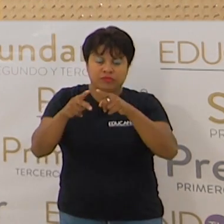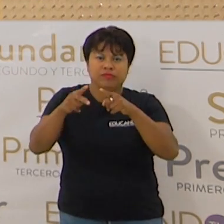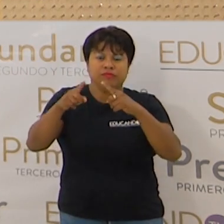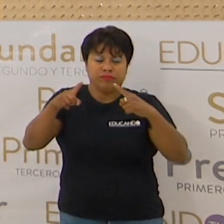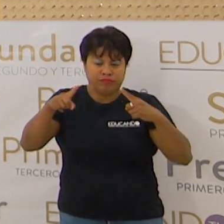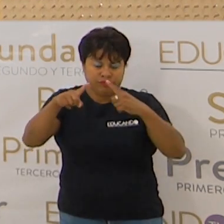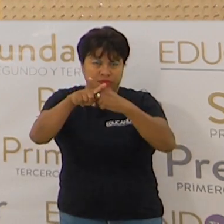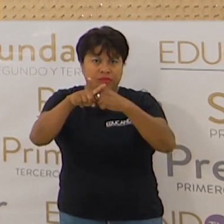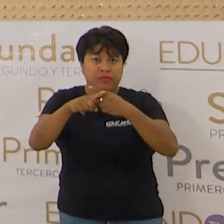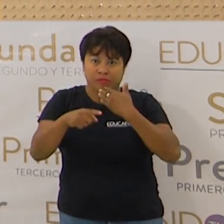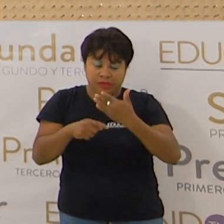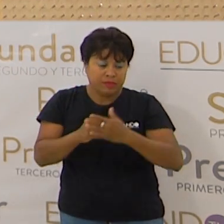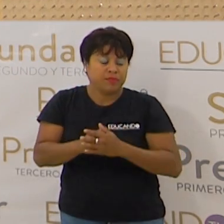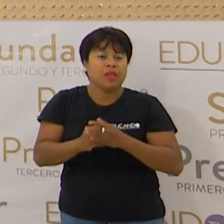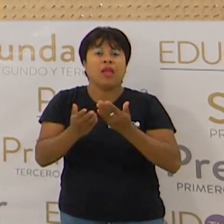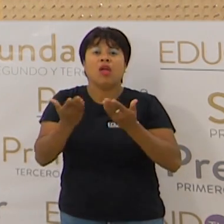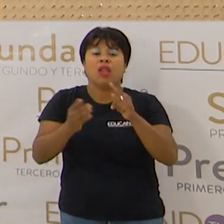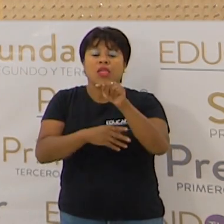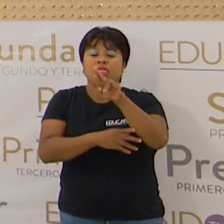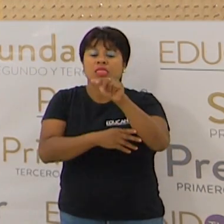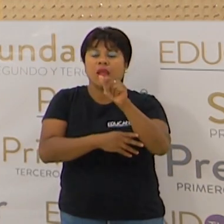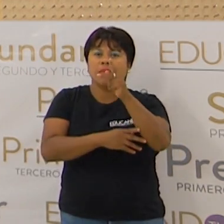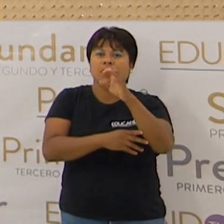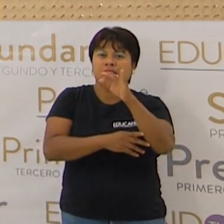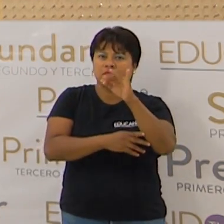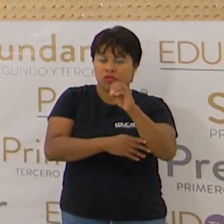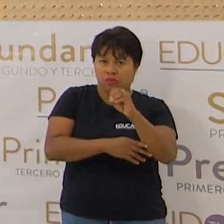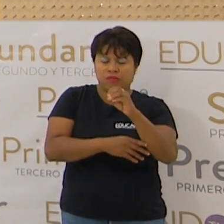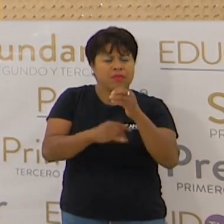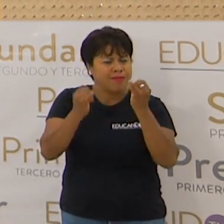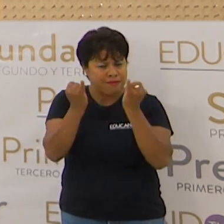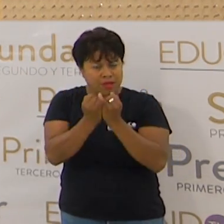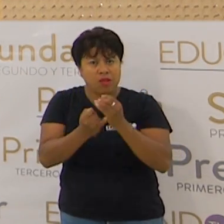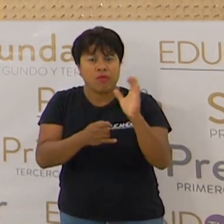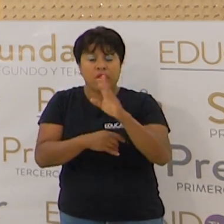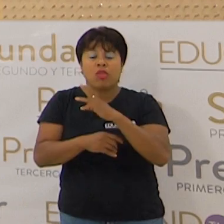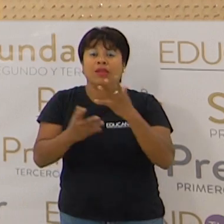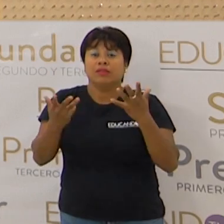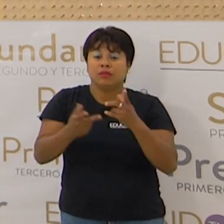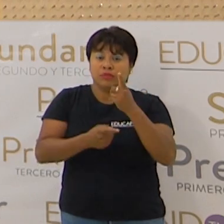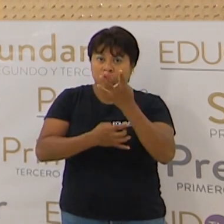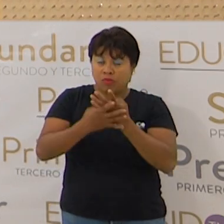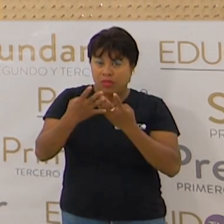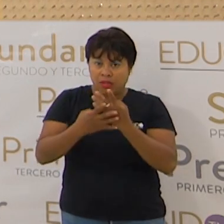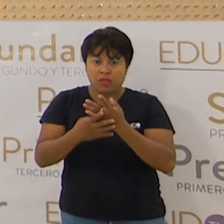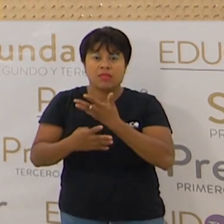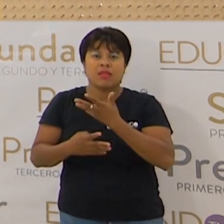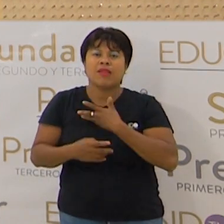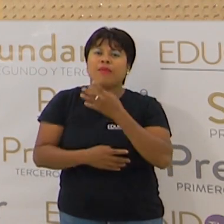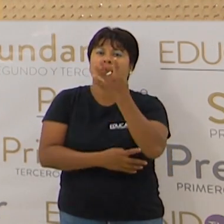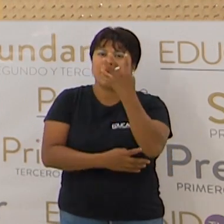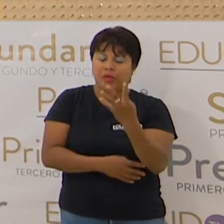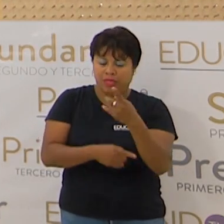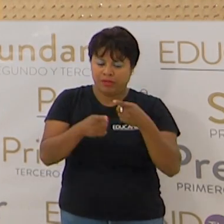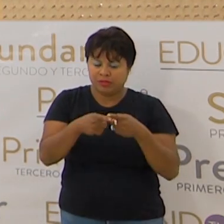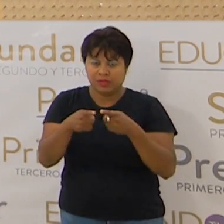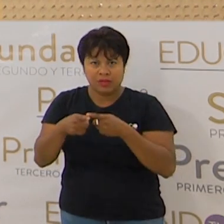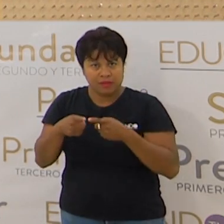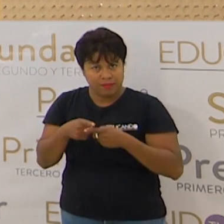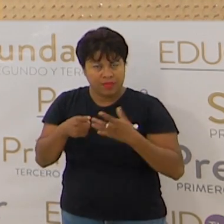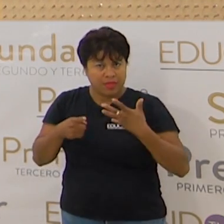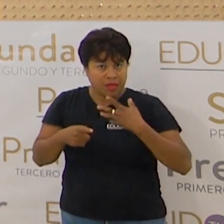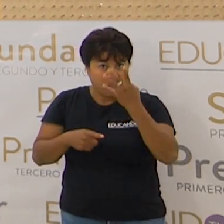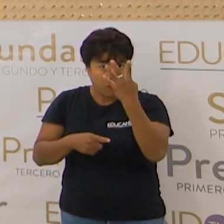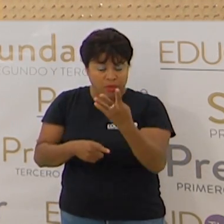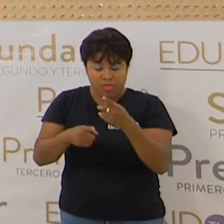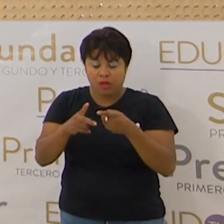Ahora bien, vamos con el trapecio. El trapecio, igual, al ser un cuadrilátero, tiene 4 lados, tiene